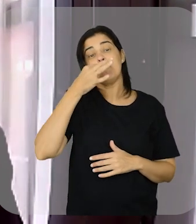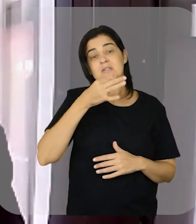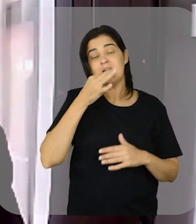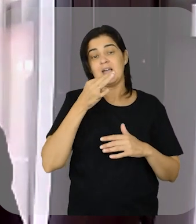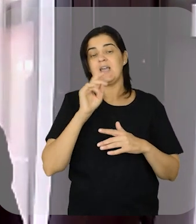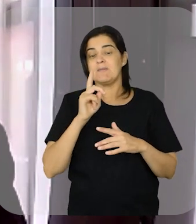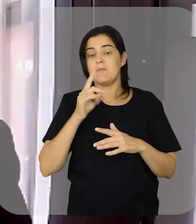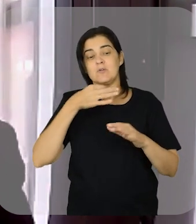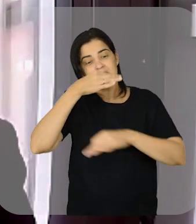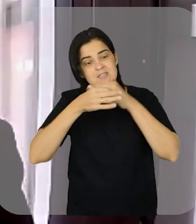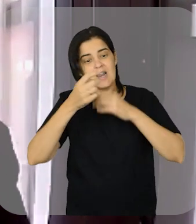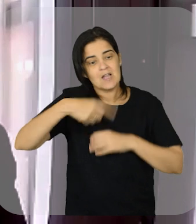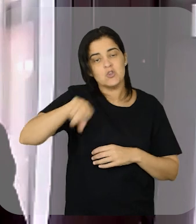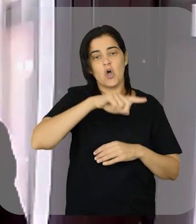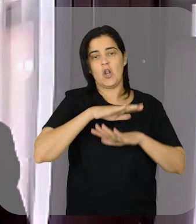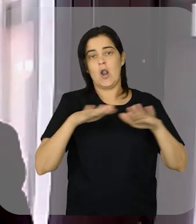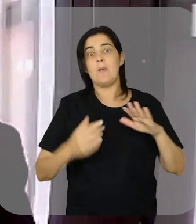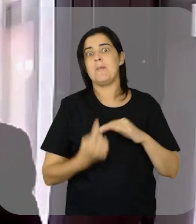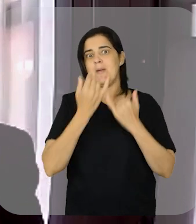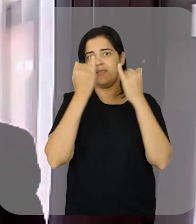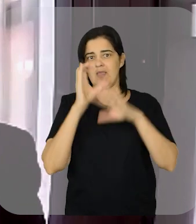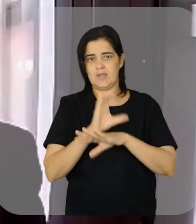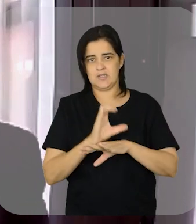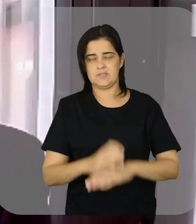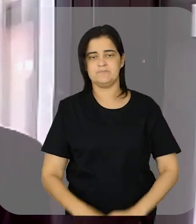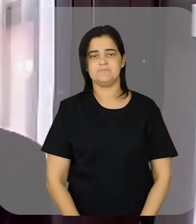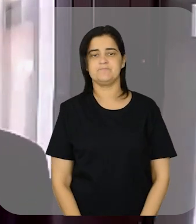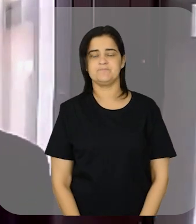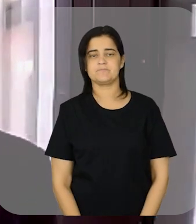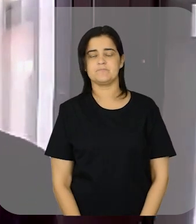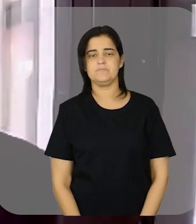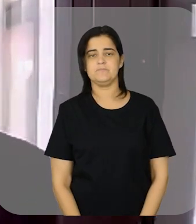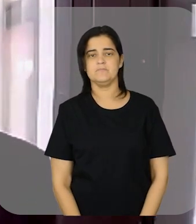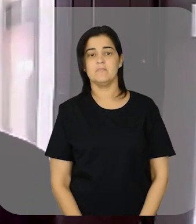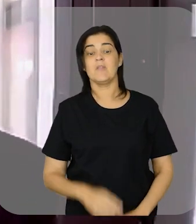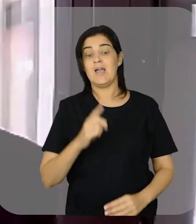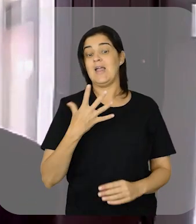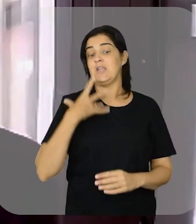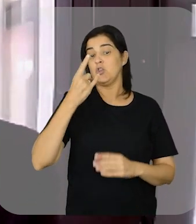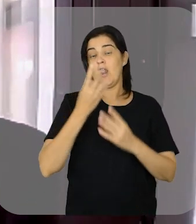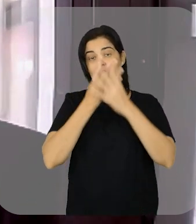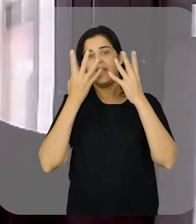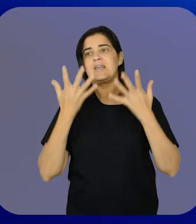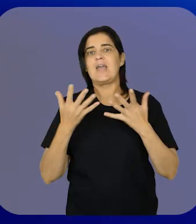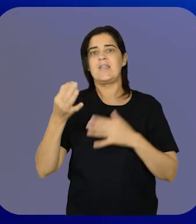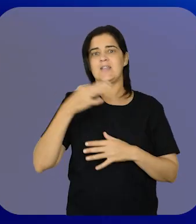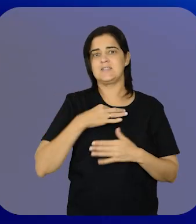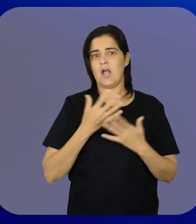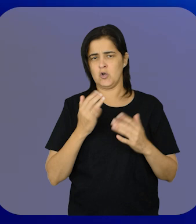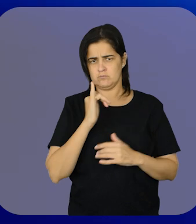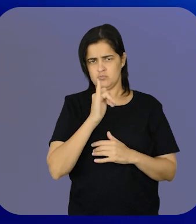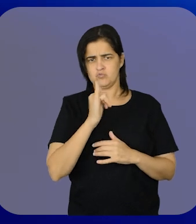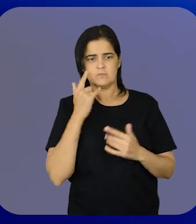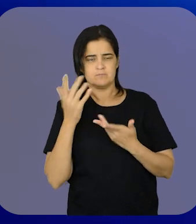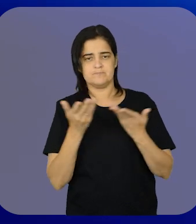que darle a los alumnos desde el primer día de clase. Ahí está, la directora general quiere decir algo. Sí, cómo